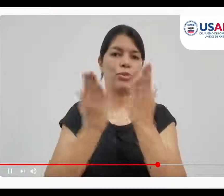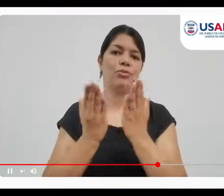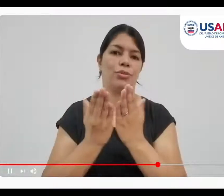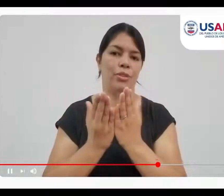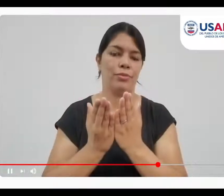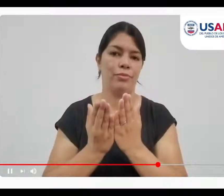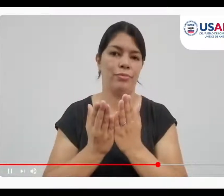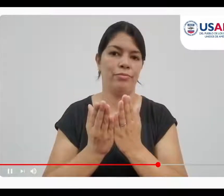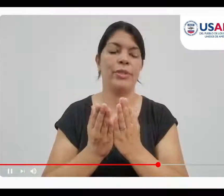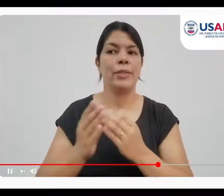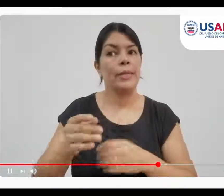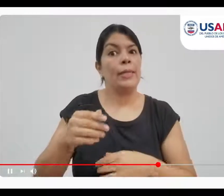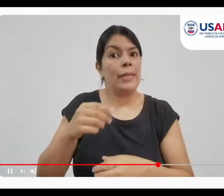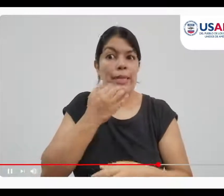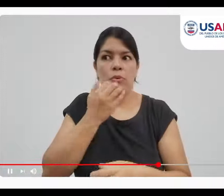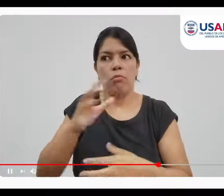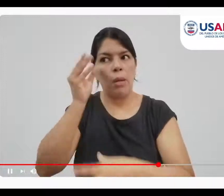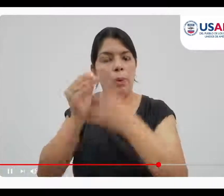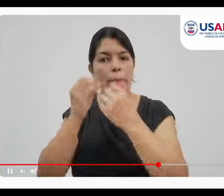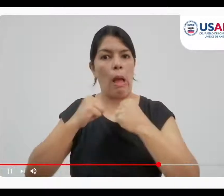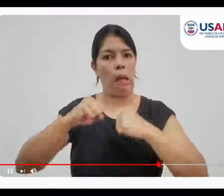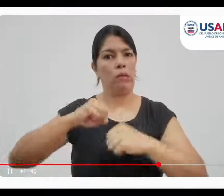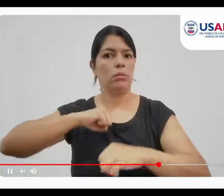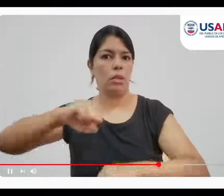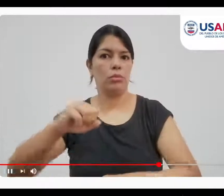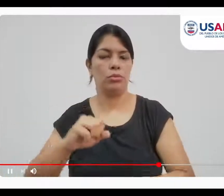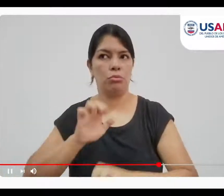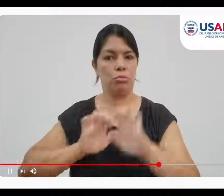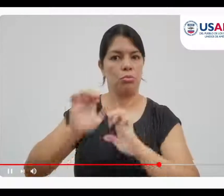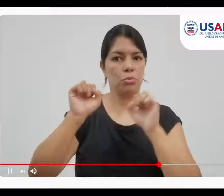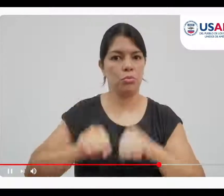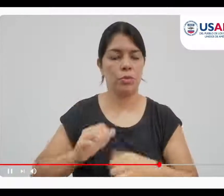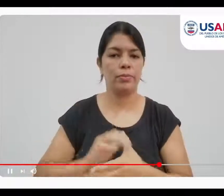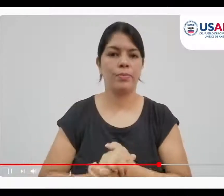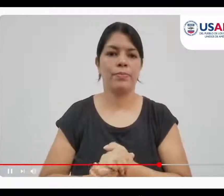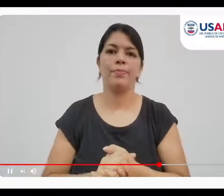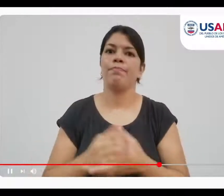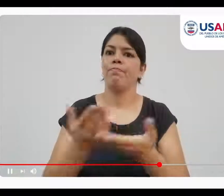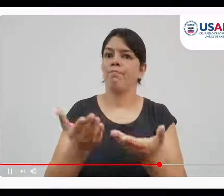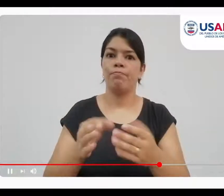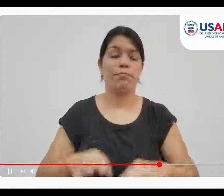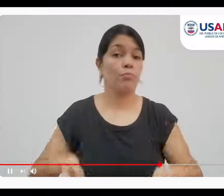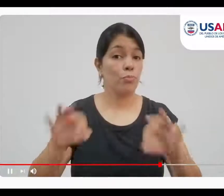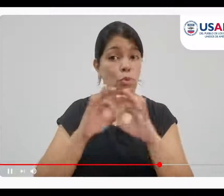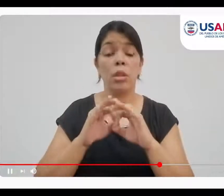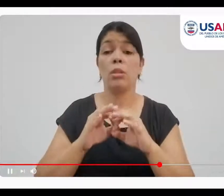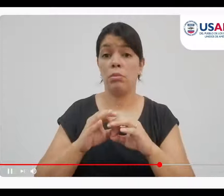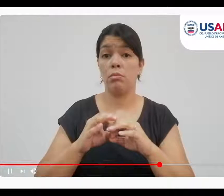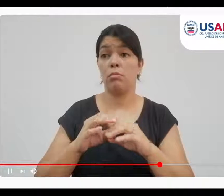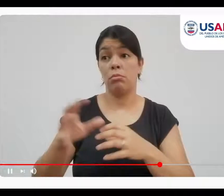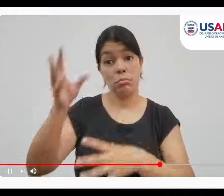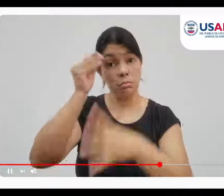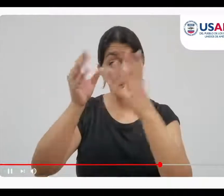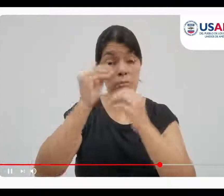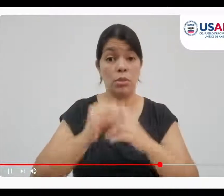poder asumir esos roles de empoderamiento frente a sus derechos. Es preciso notar que el activismo emotivo es muy importante, pero no es